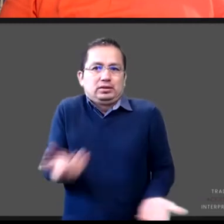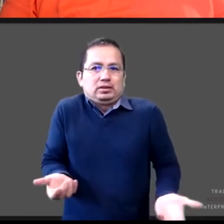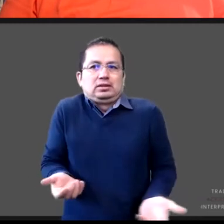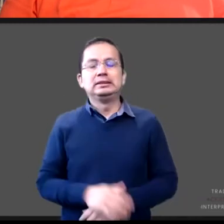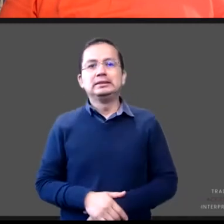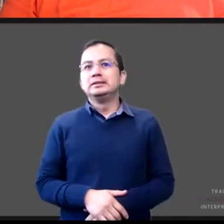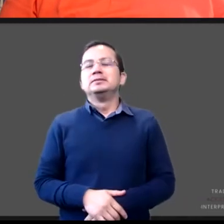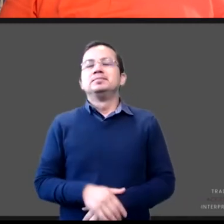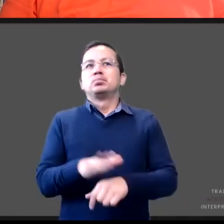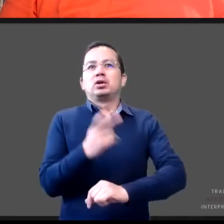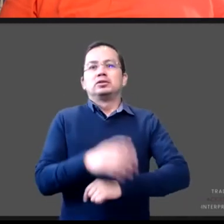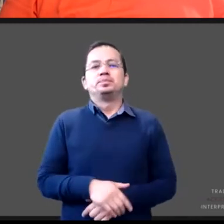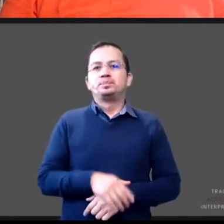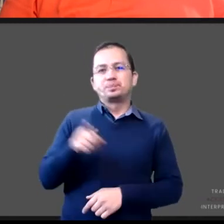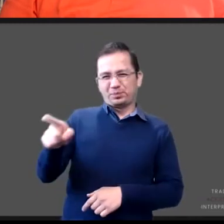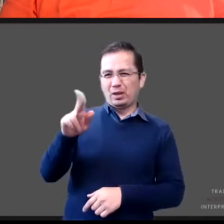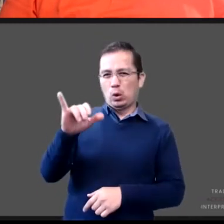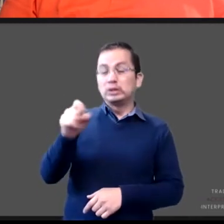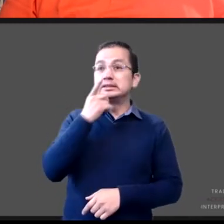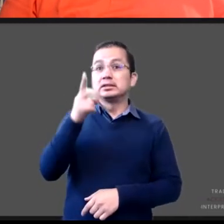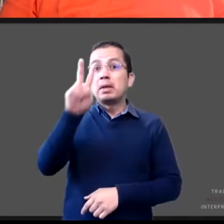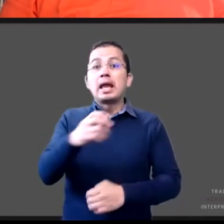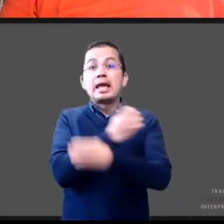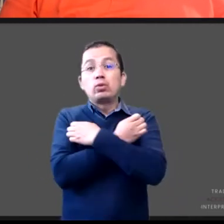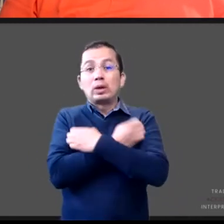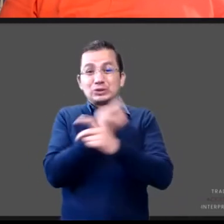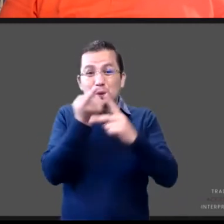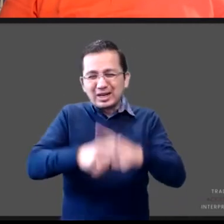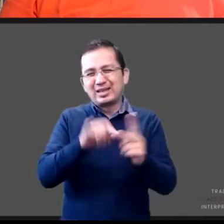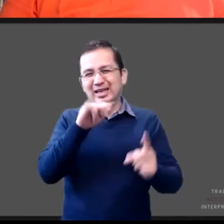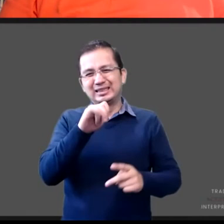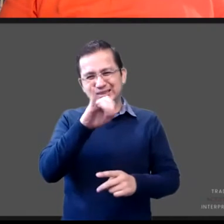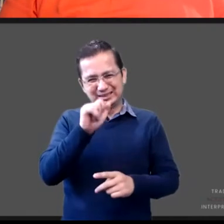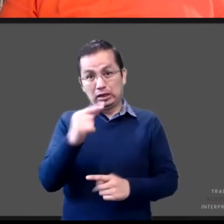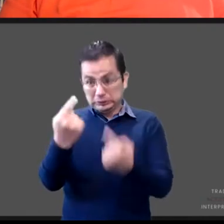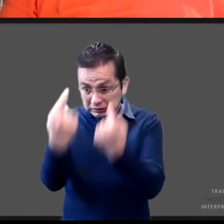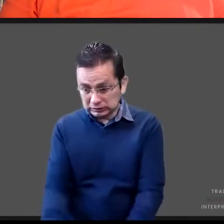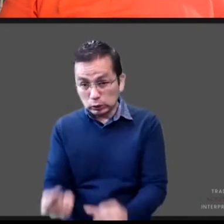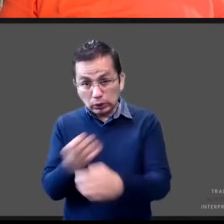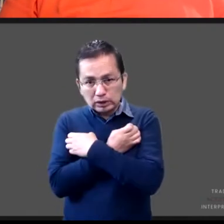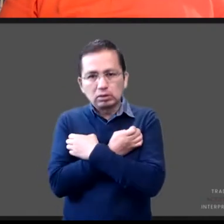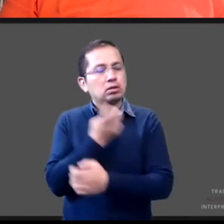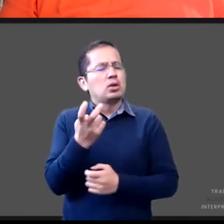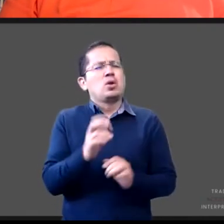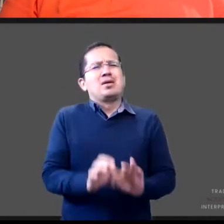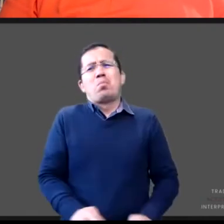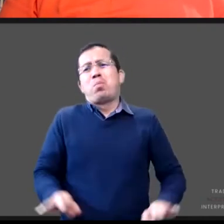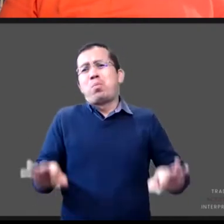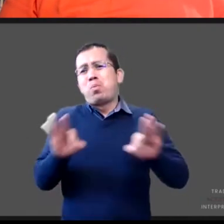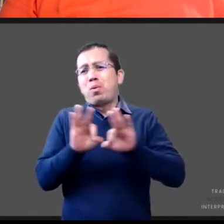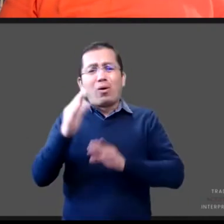no puedo subrayar lo urgente que es y lo preocupante que es que en este país la educación inicial